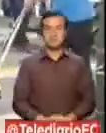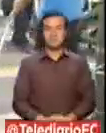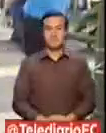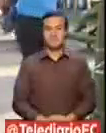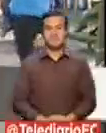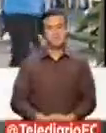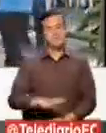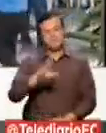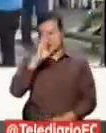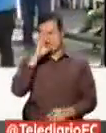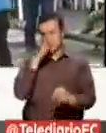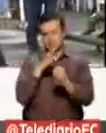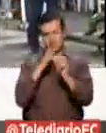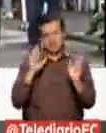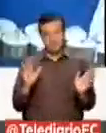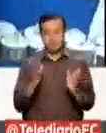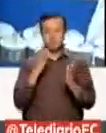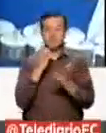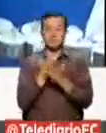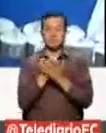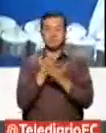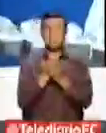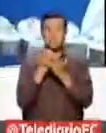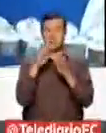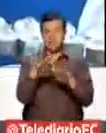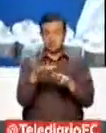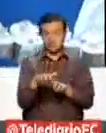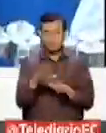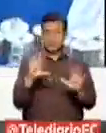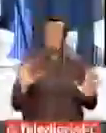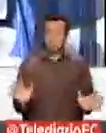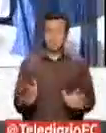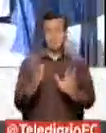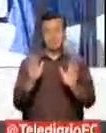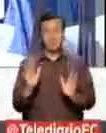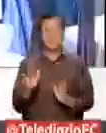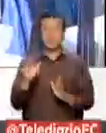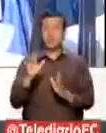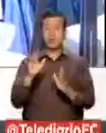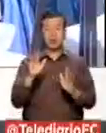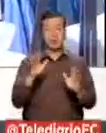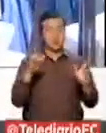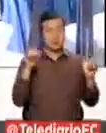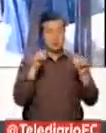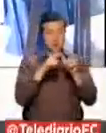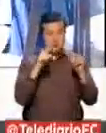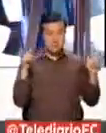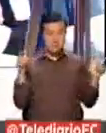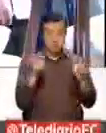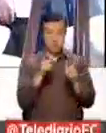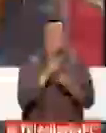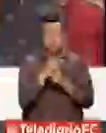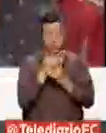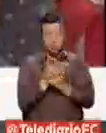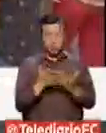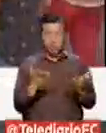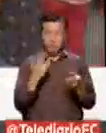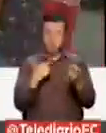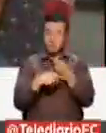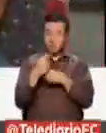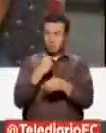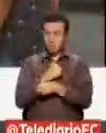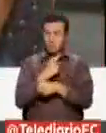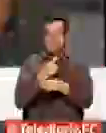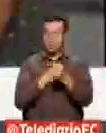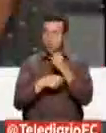Con el fin de fortalecer la actividad agrícola y abrir puertas para que grandes y pequeños productores puedan comercializar